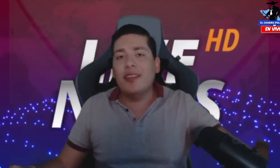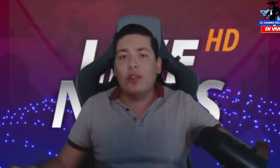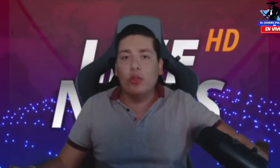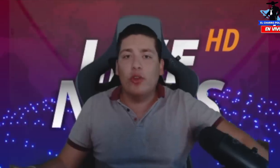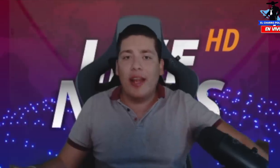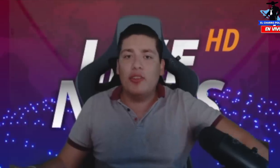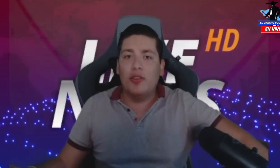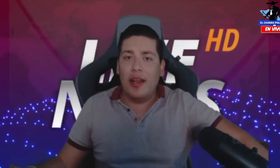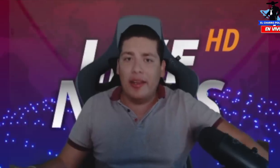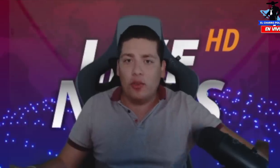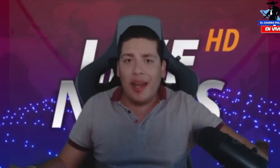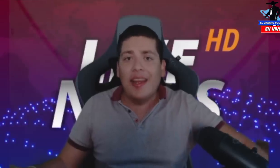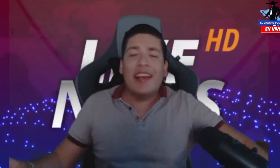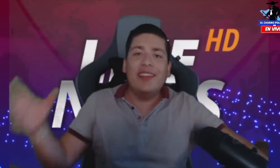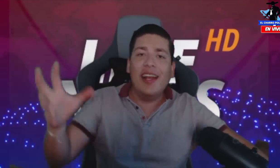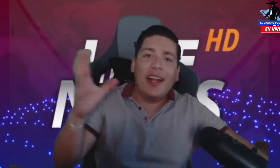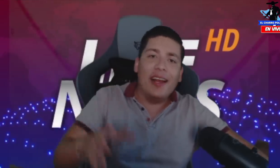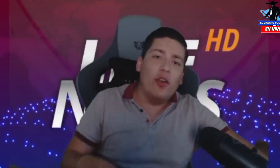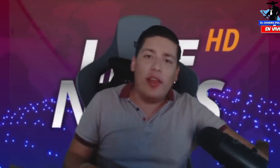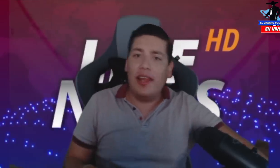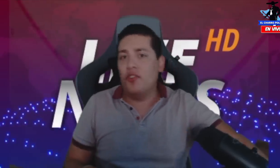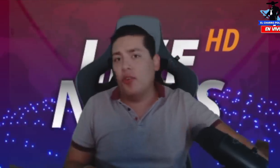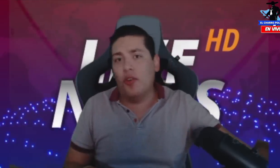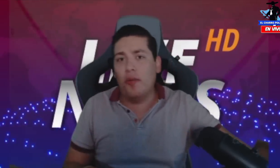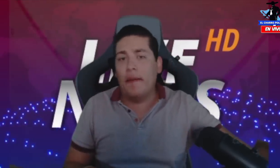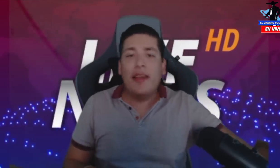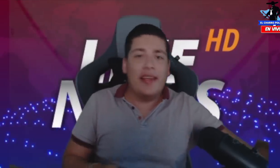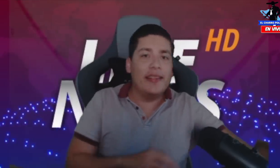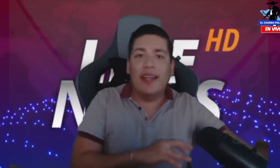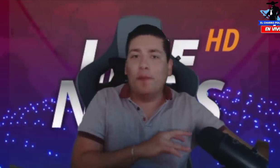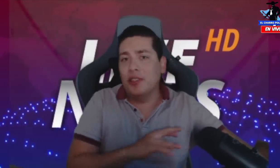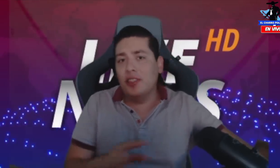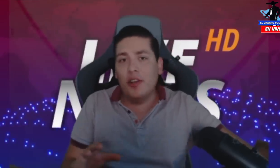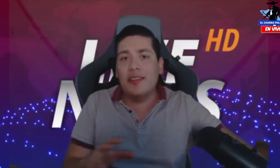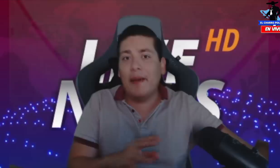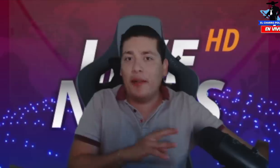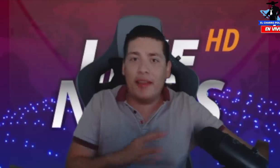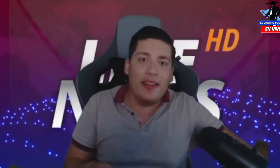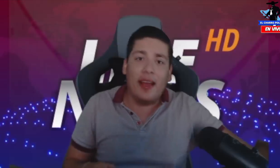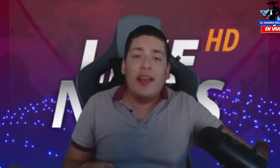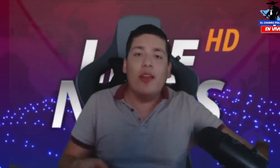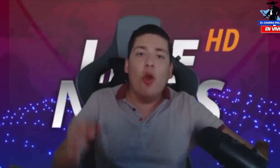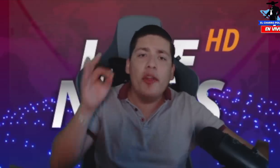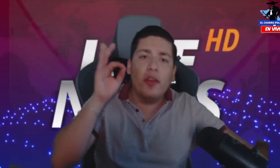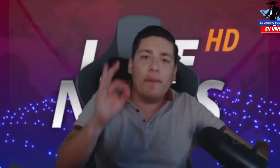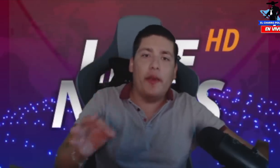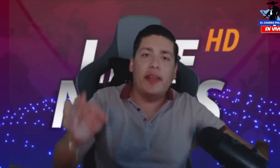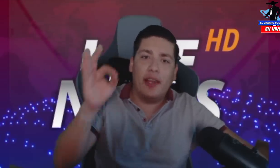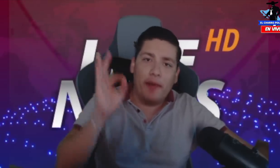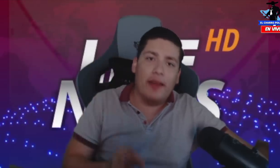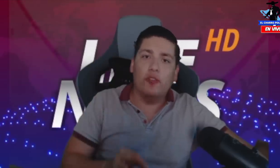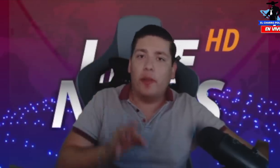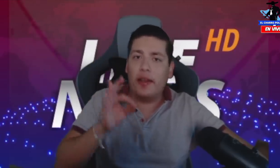del Instituto Nacional Electoral, que está a cargo de Lencho Córdoba. Y es que la oposición está perdida y lo único que